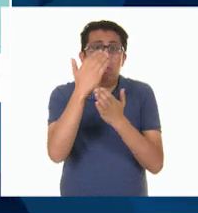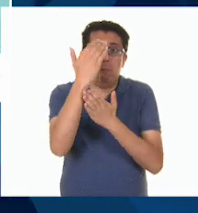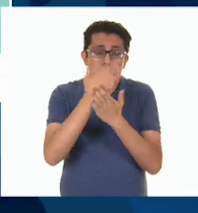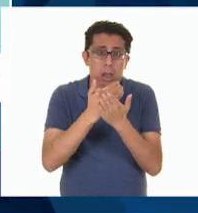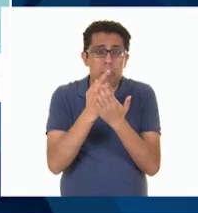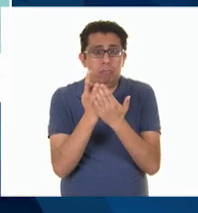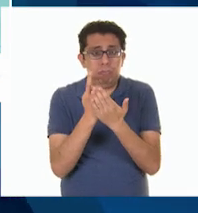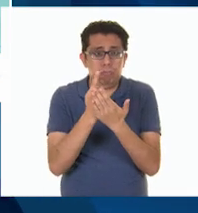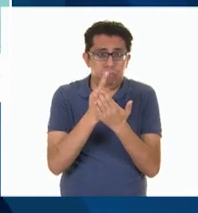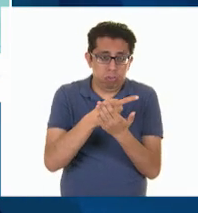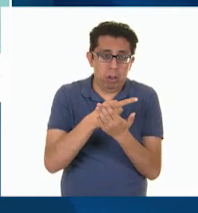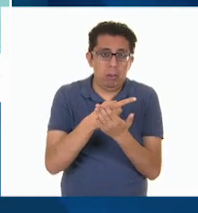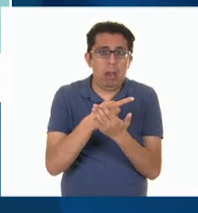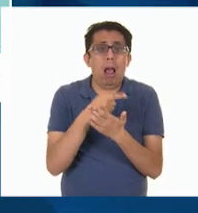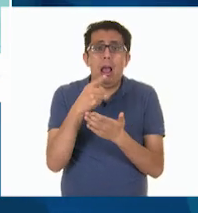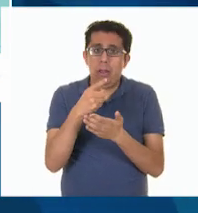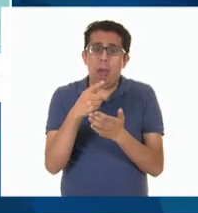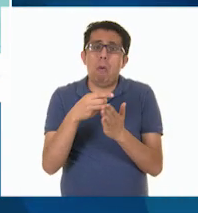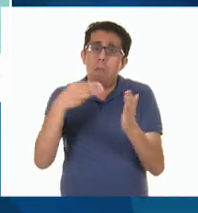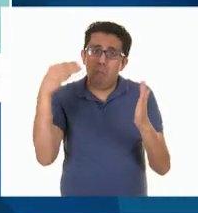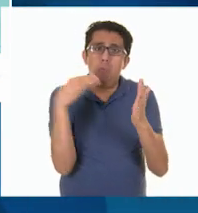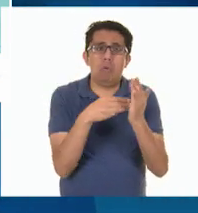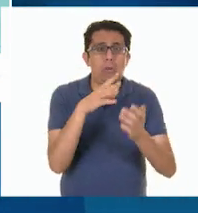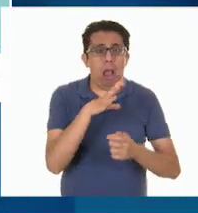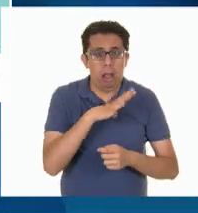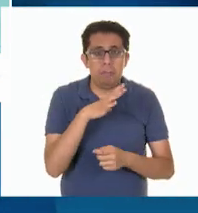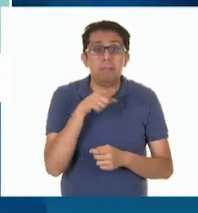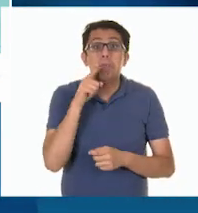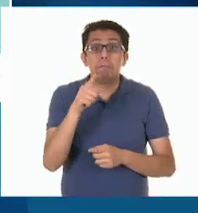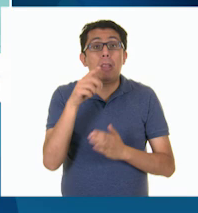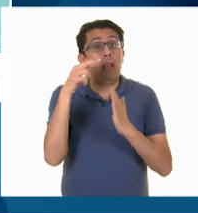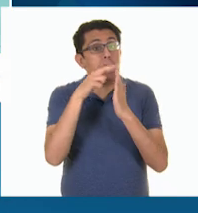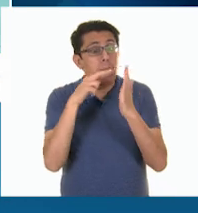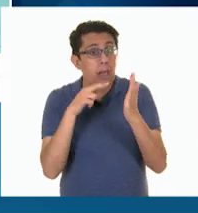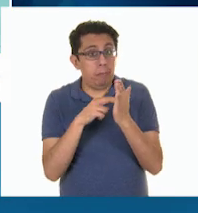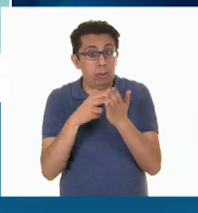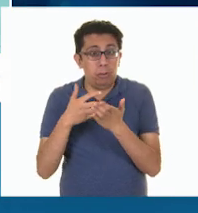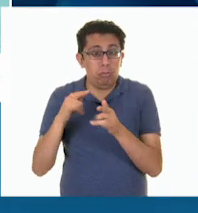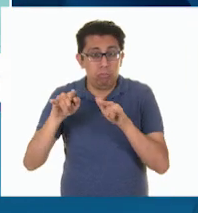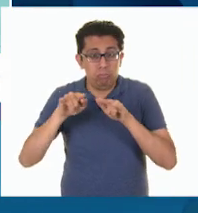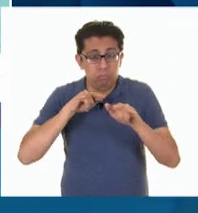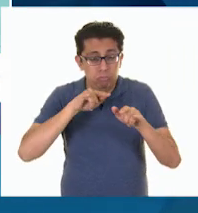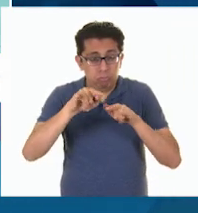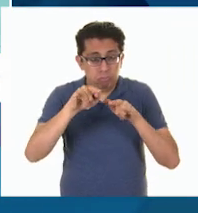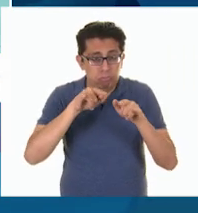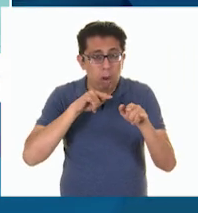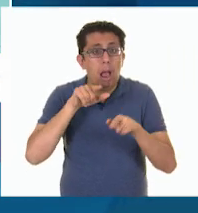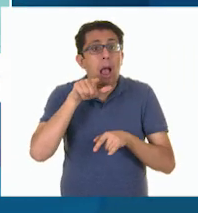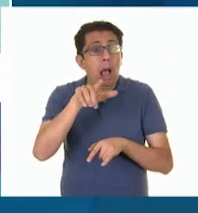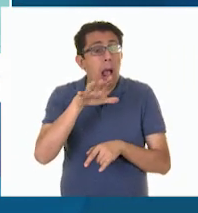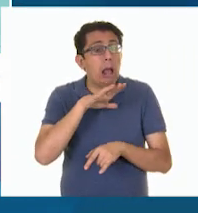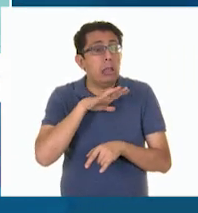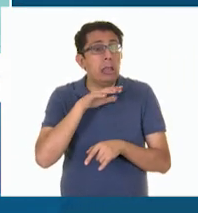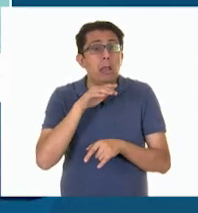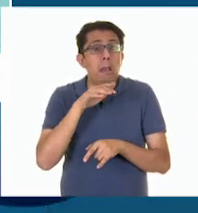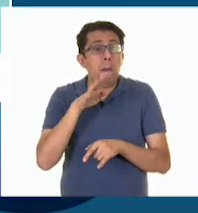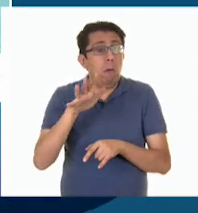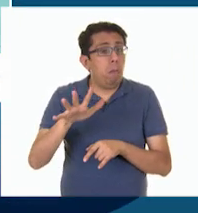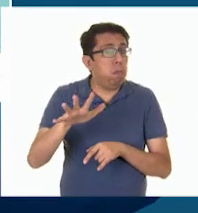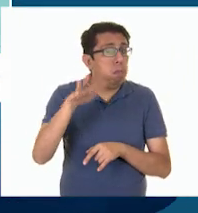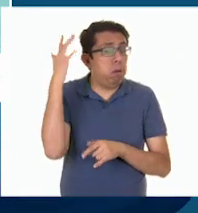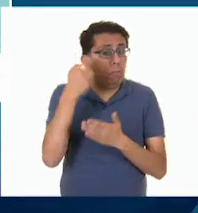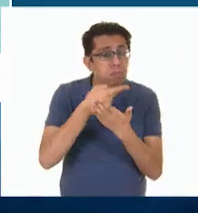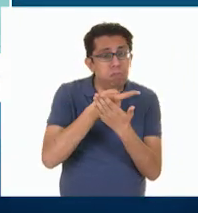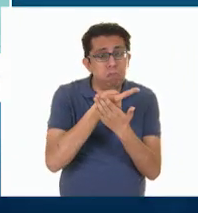infraccionar. El reglamento de tránsito y vialidad dice que el límite de velocidad para circular en una calle donde hay una